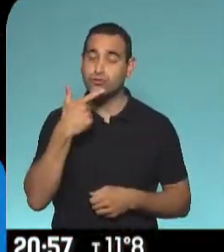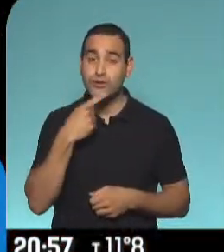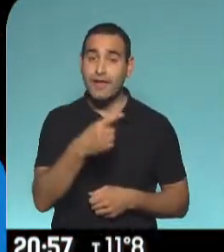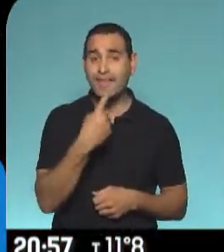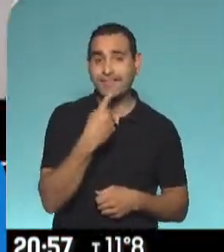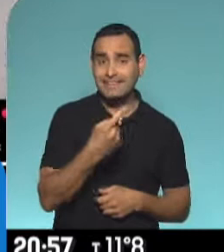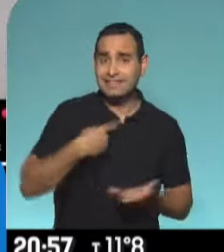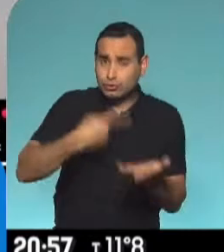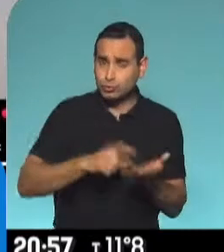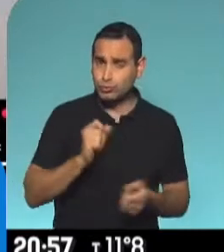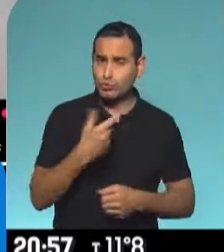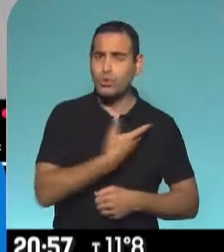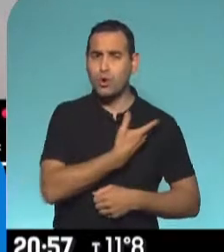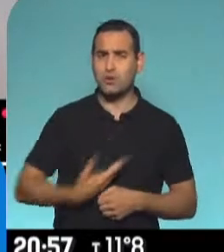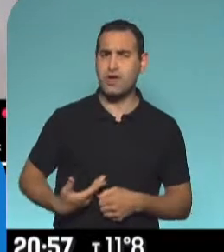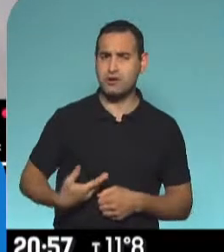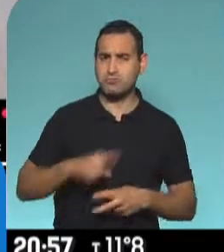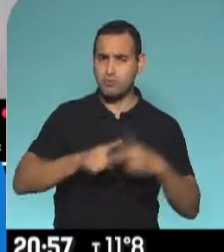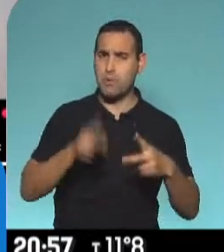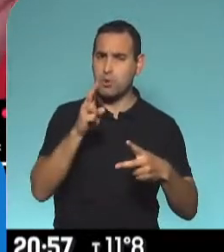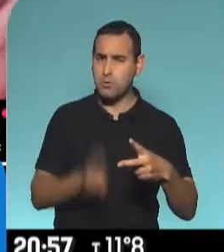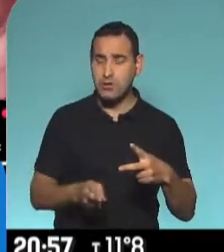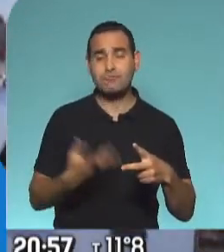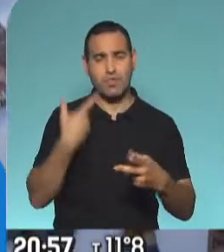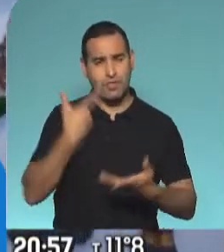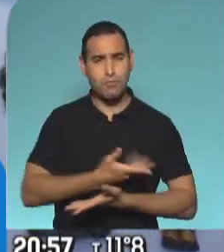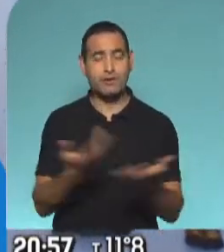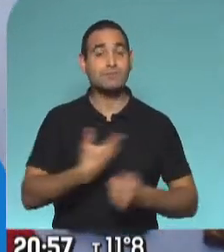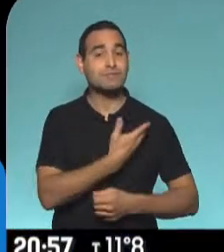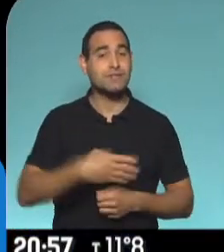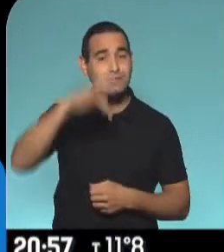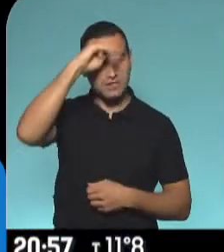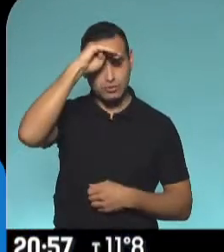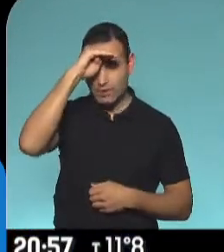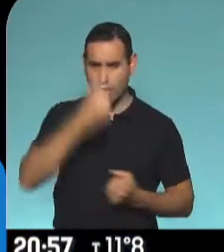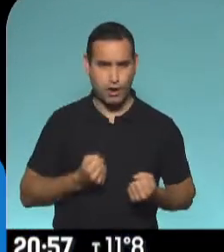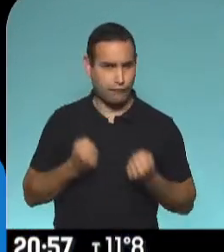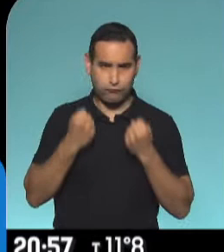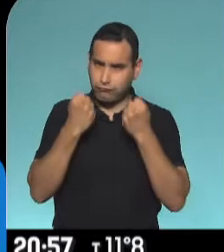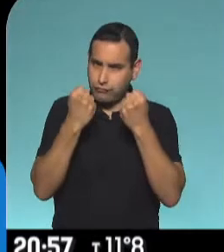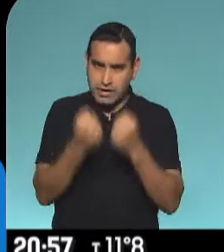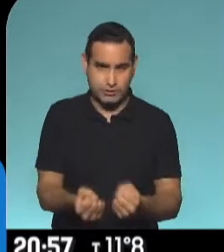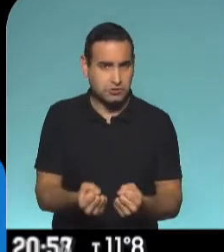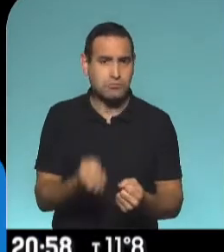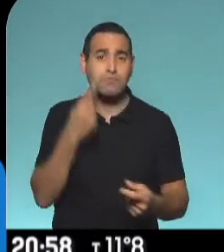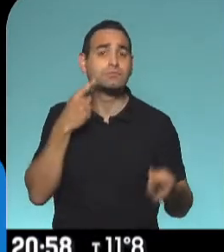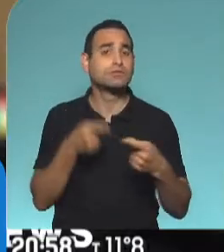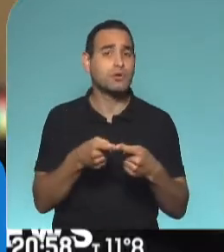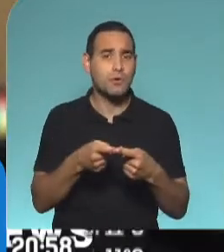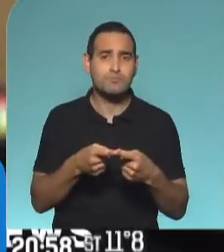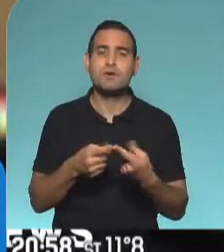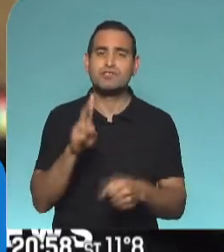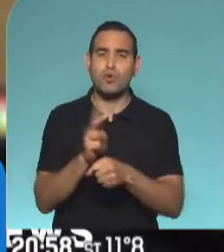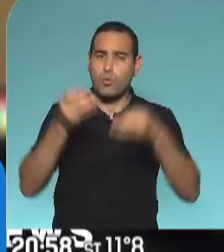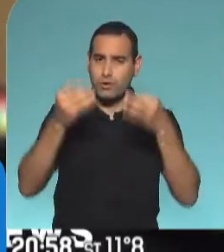que la decisión del gobierno demuestra una vez más que el presidente Trump hará todo lo que esté a su alcance para garantizar